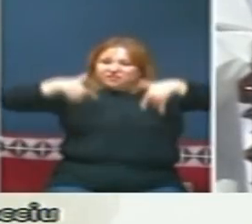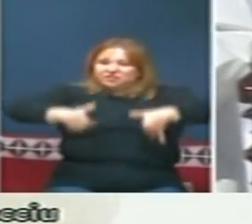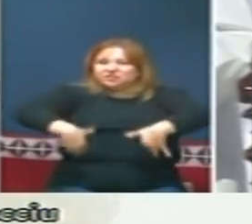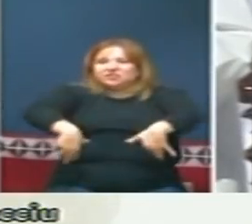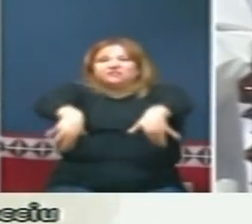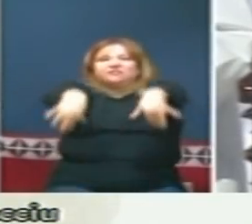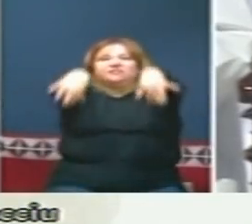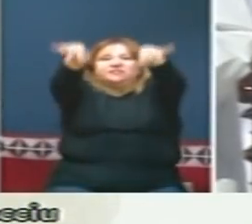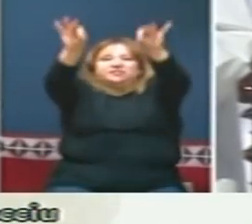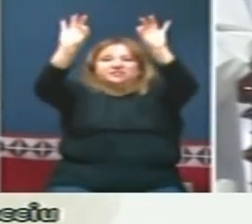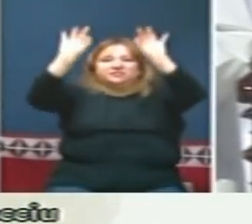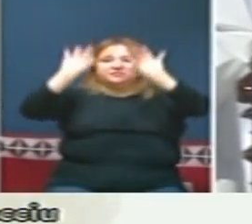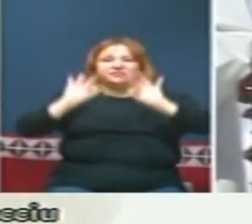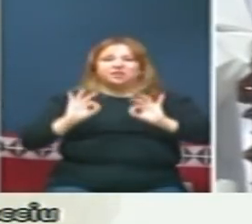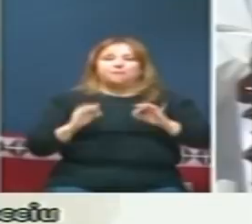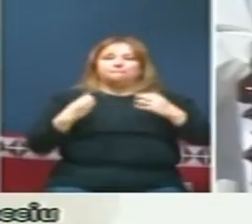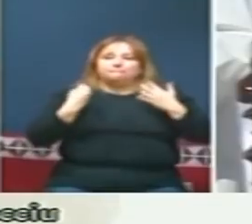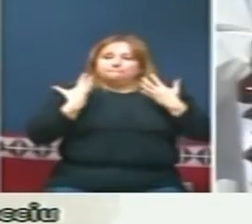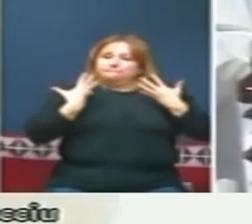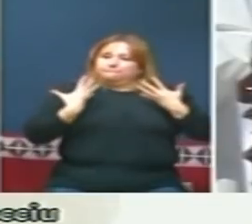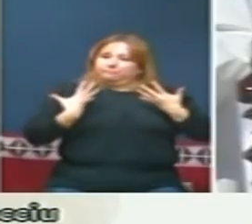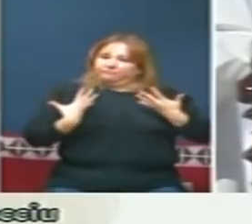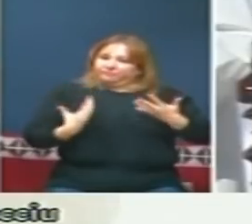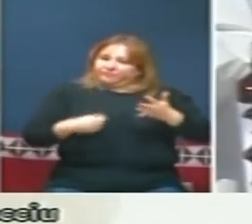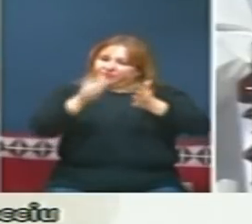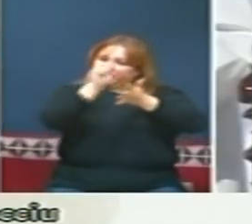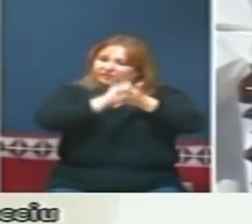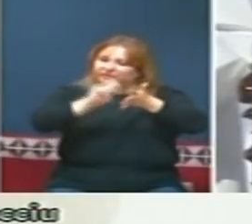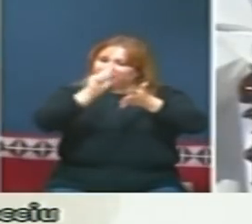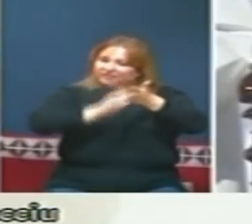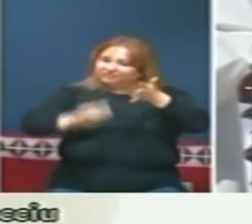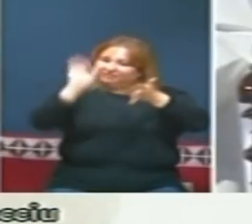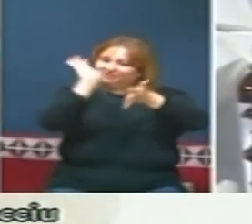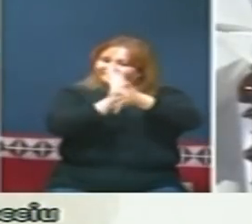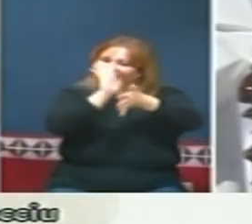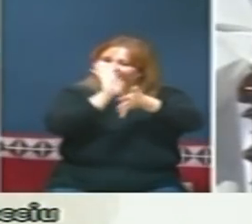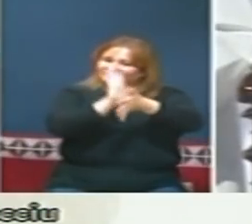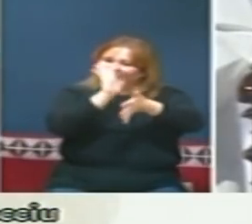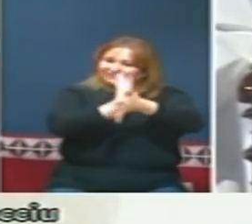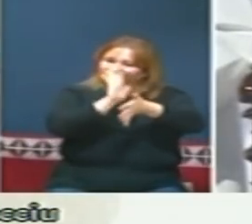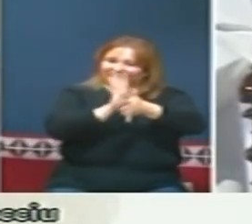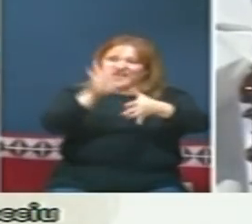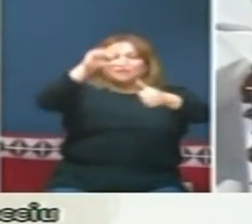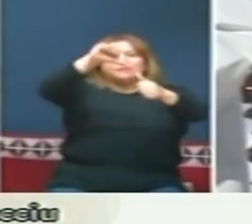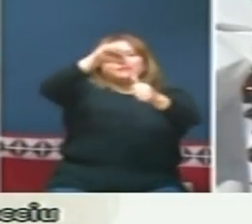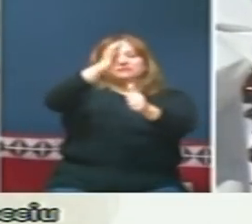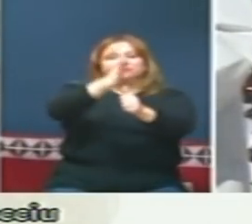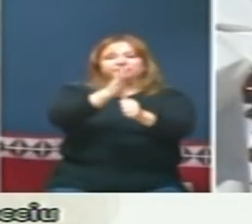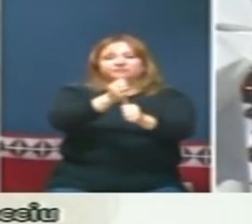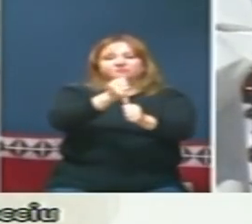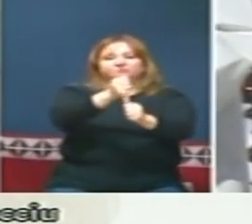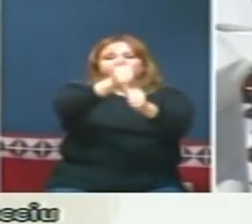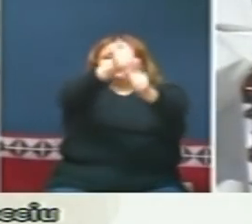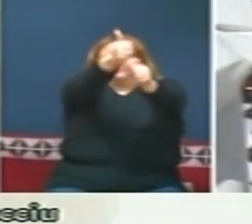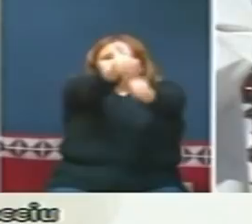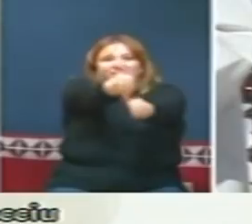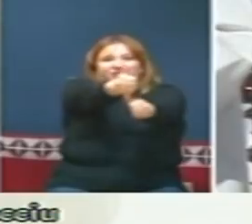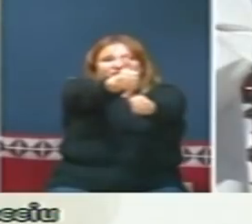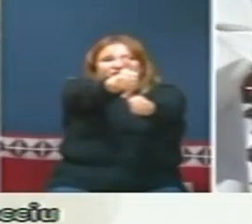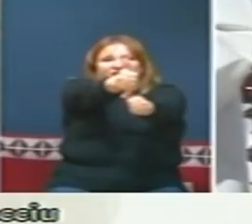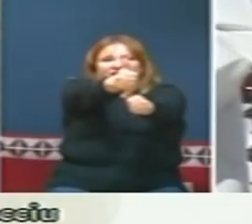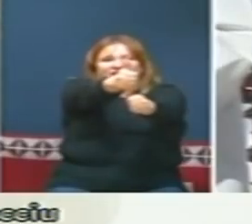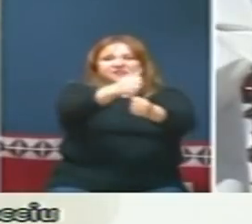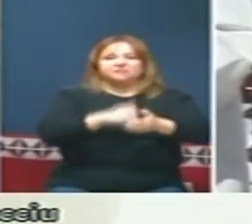et caritatis, beatorum nomen imposterum appellentur, atque die decima septa